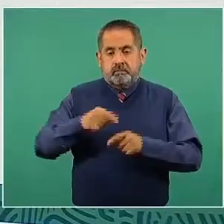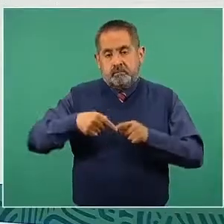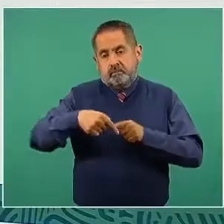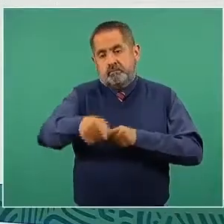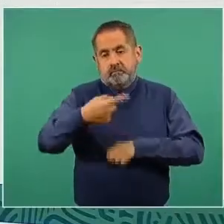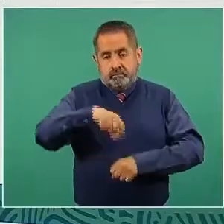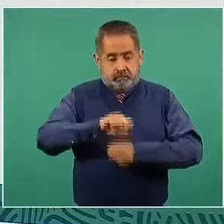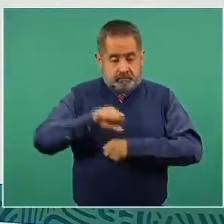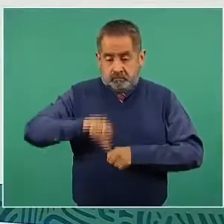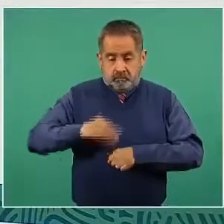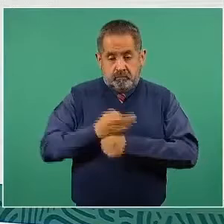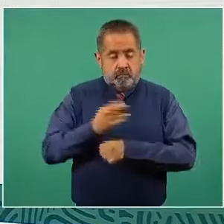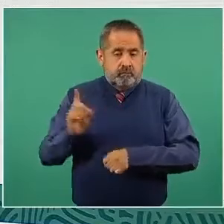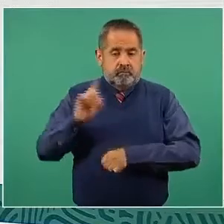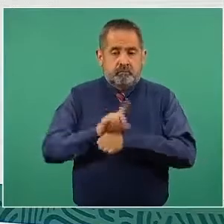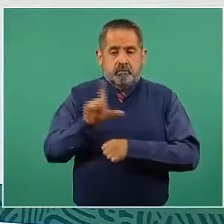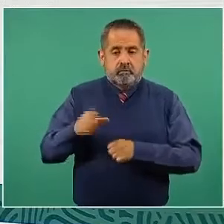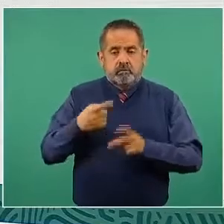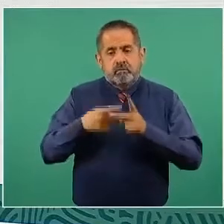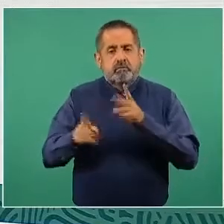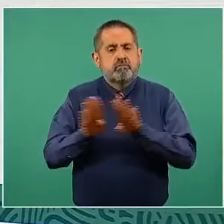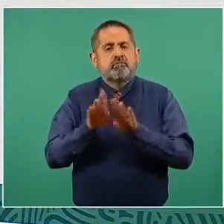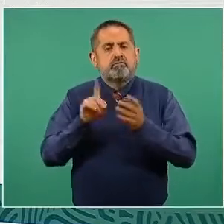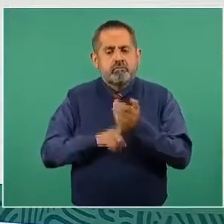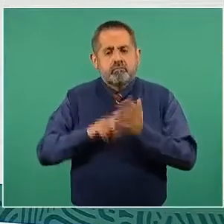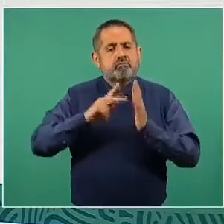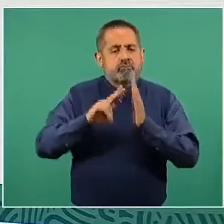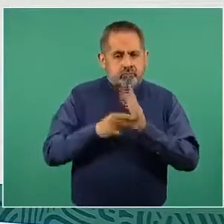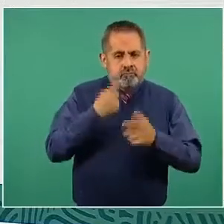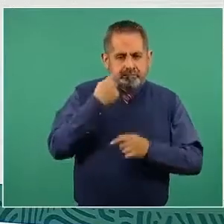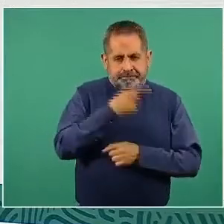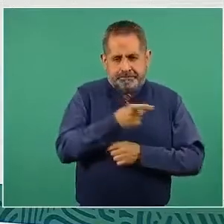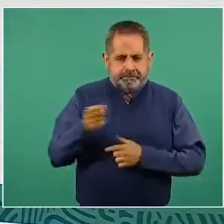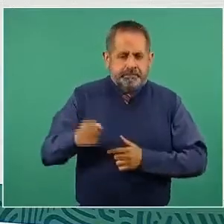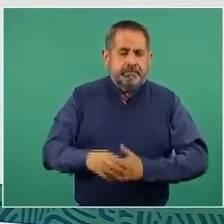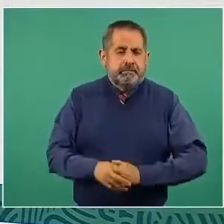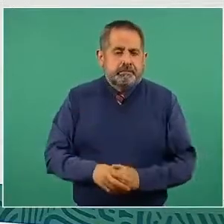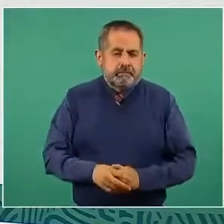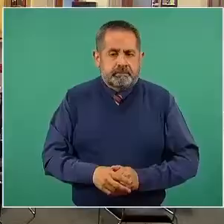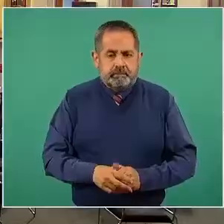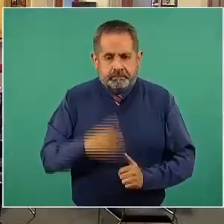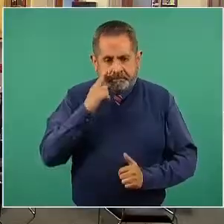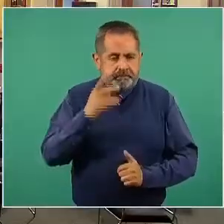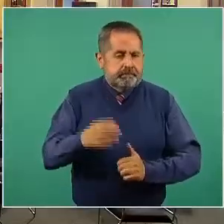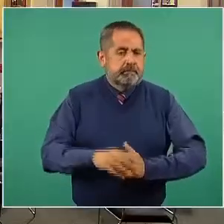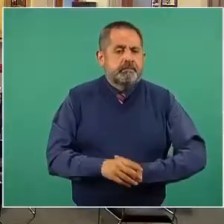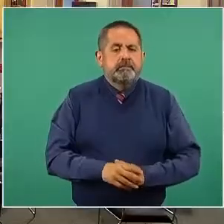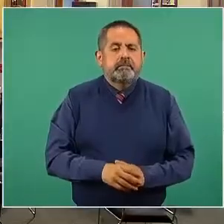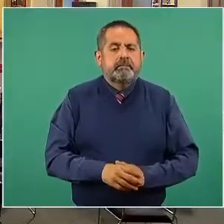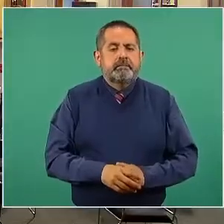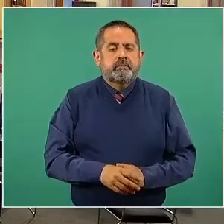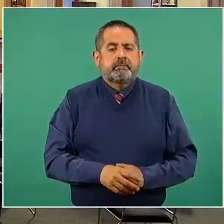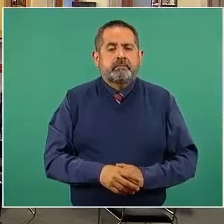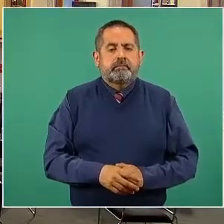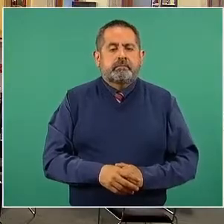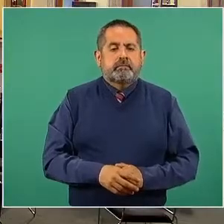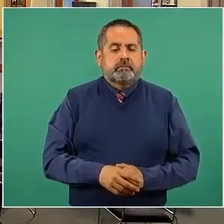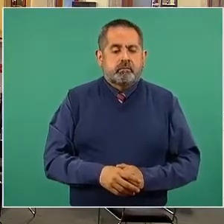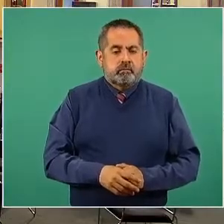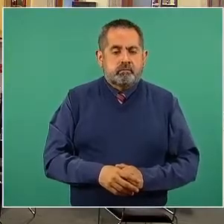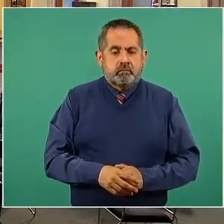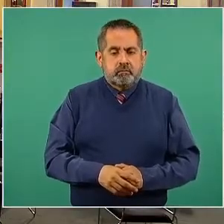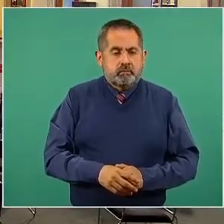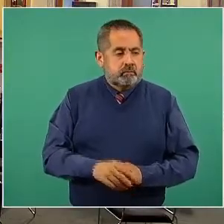semana que está abriendo en este momento, y veremos que se repite este comportamiento. La siguiente, por favor. En